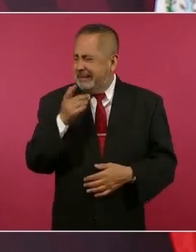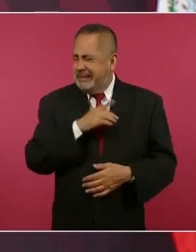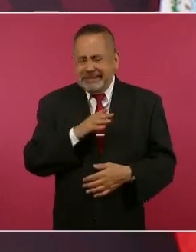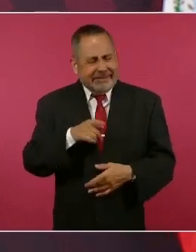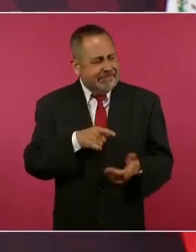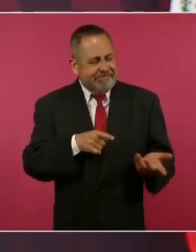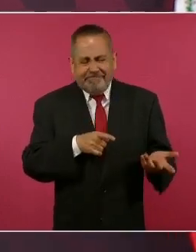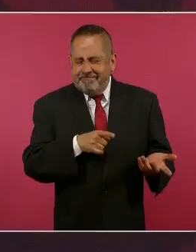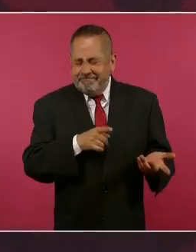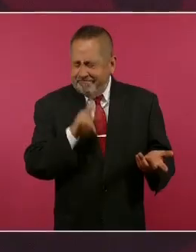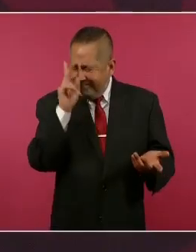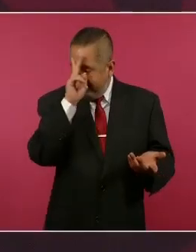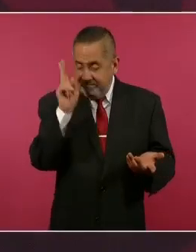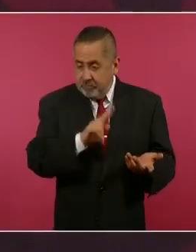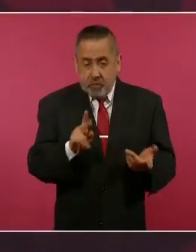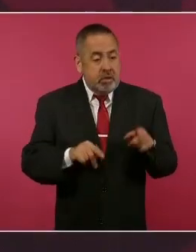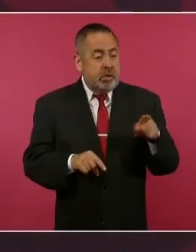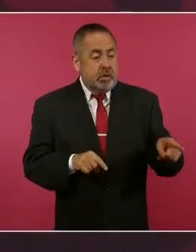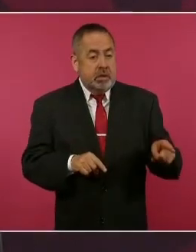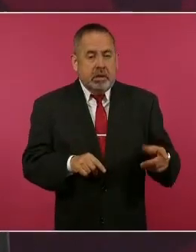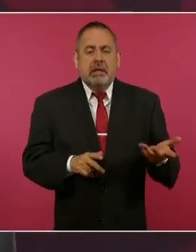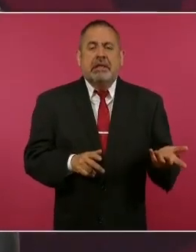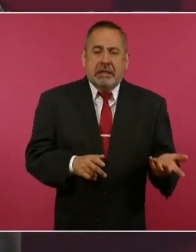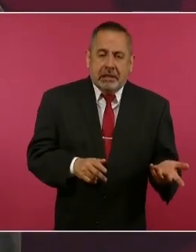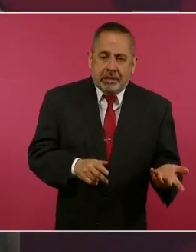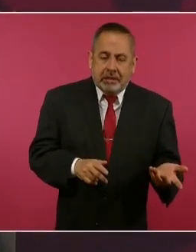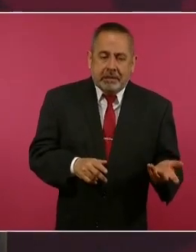es de que van a los templos.